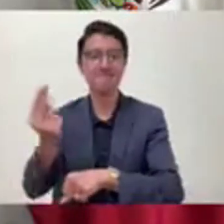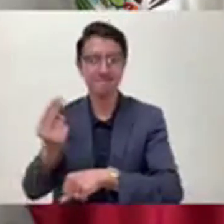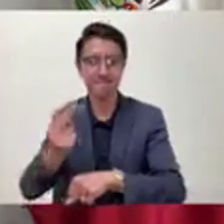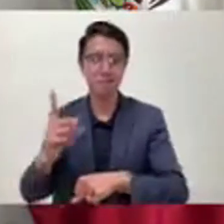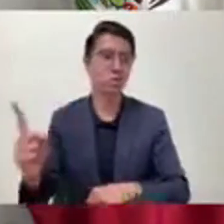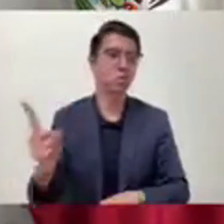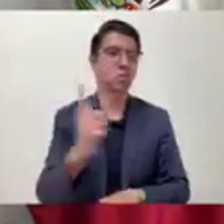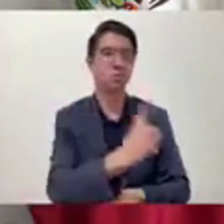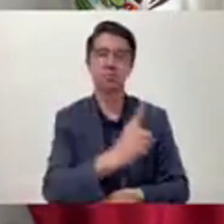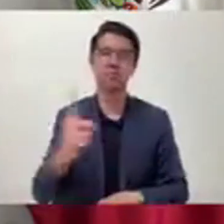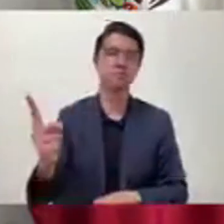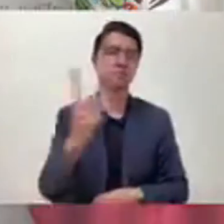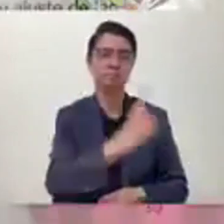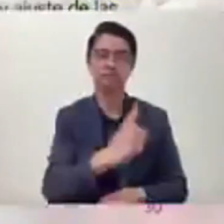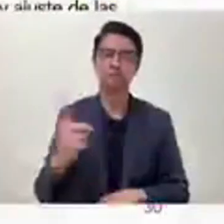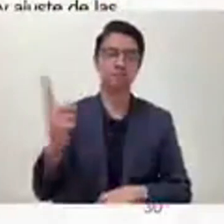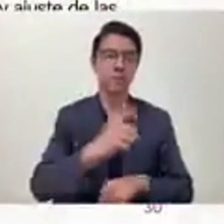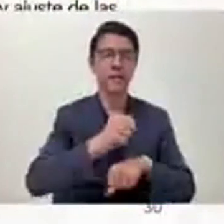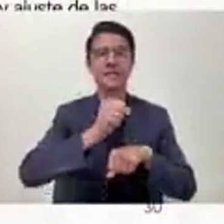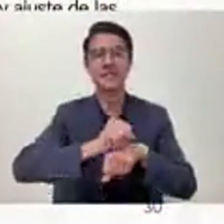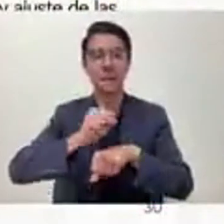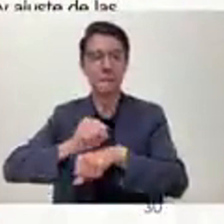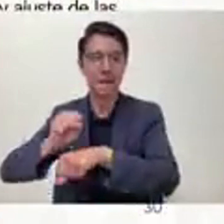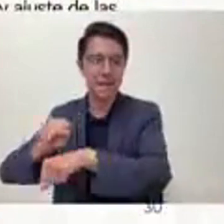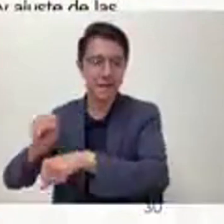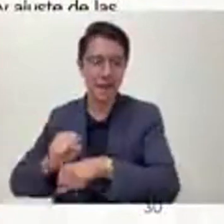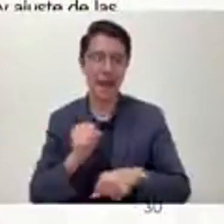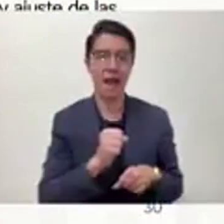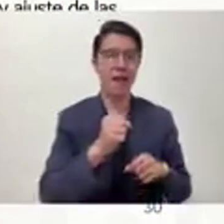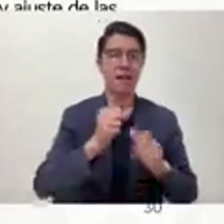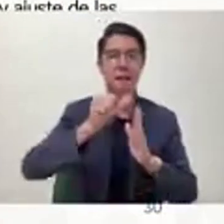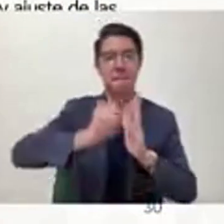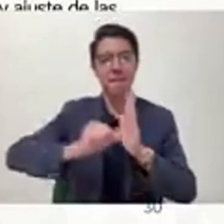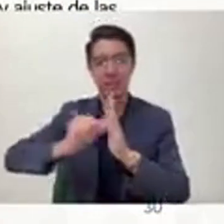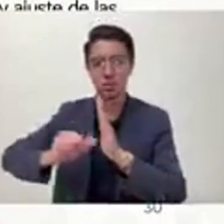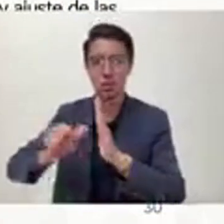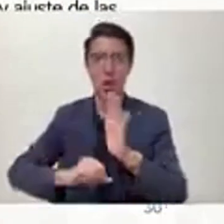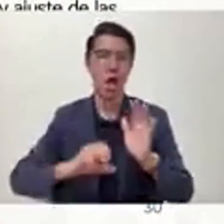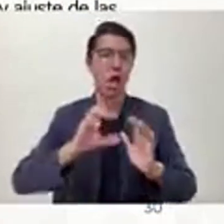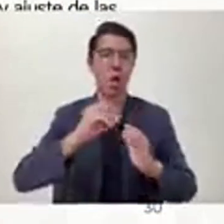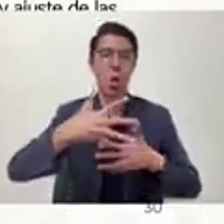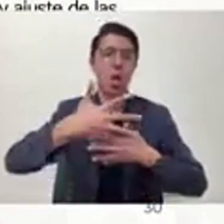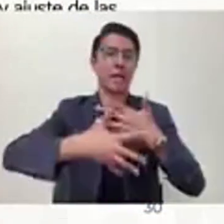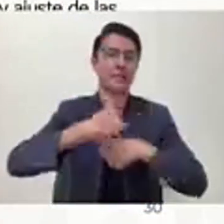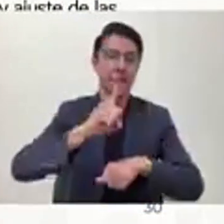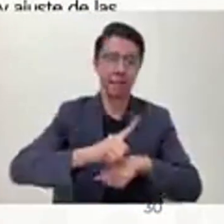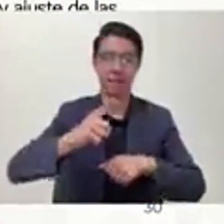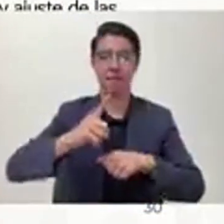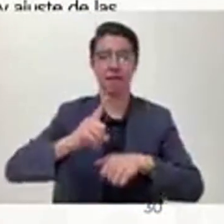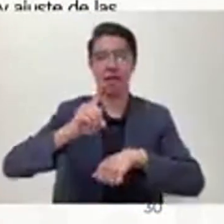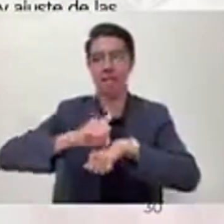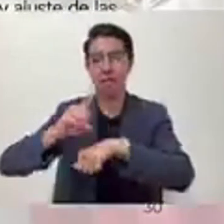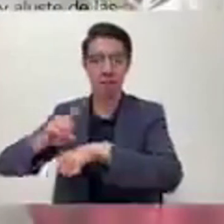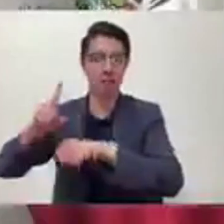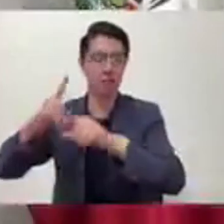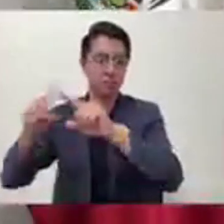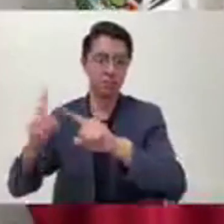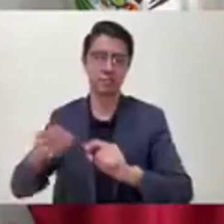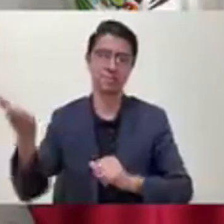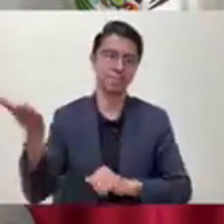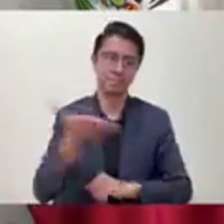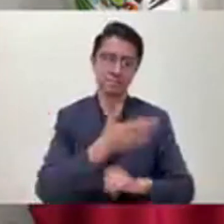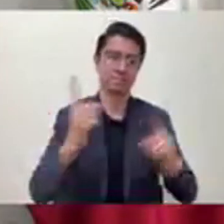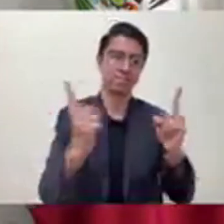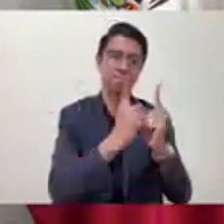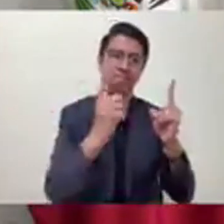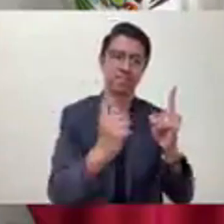lugar sino solamente van a llevar un control para ver El Avance que está están teniendo ellos y el tratamiento no que les va a dar la secar va puedo algo